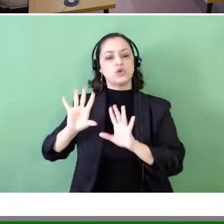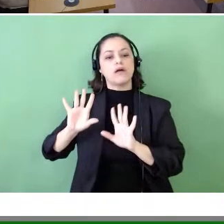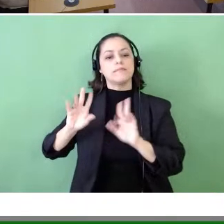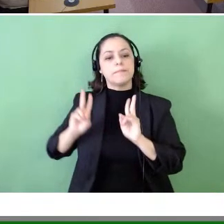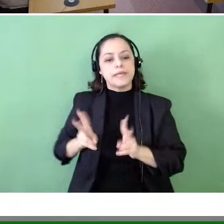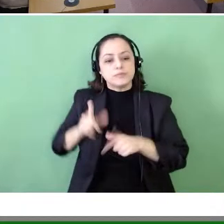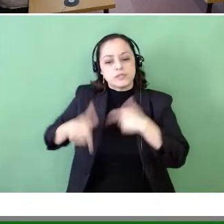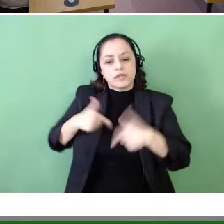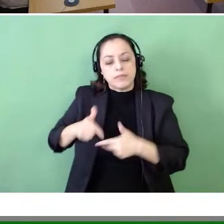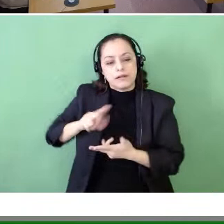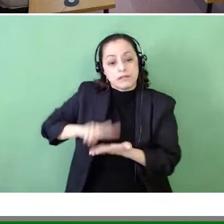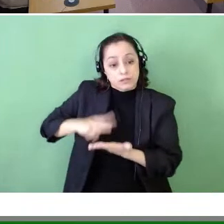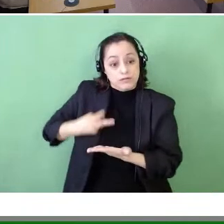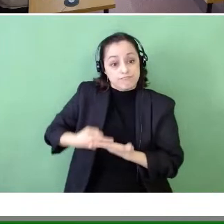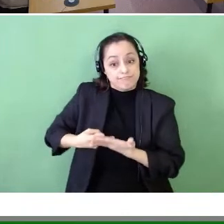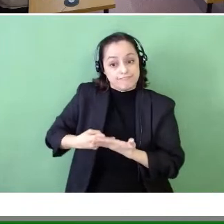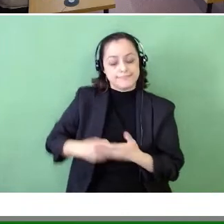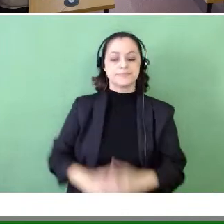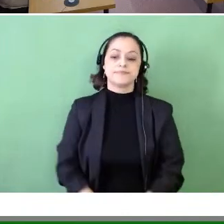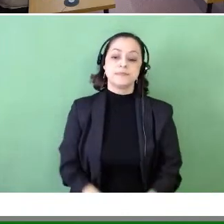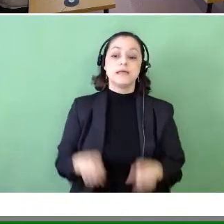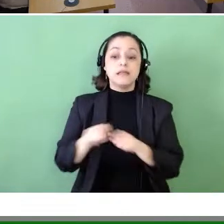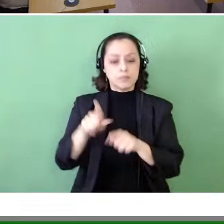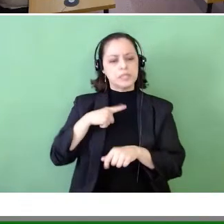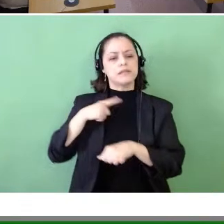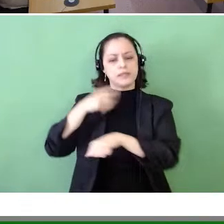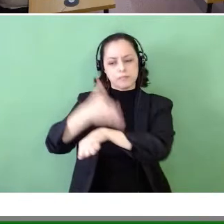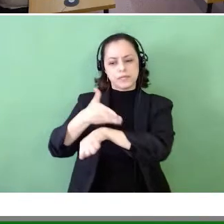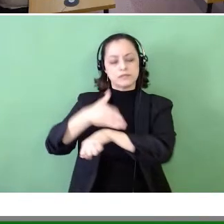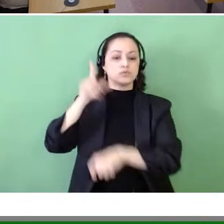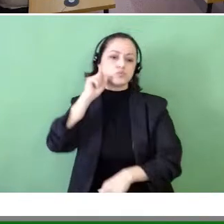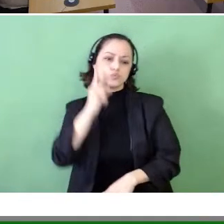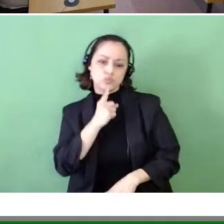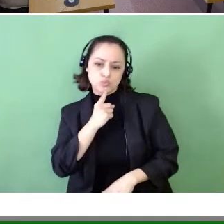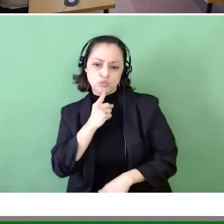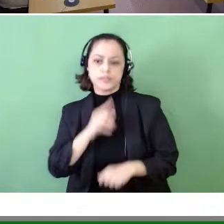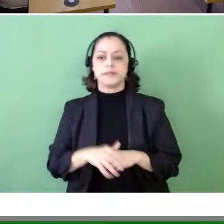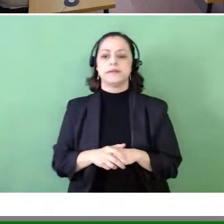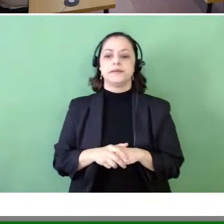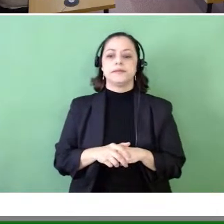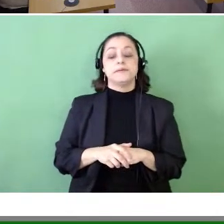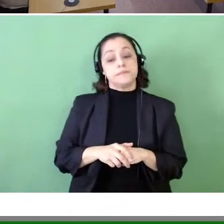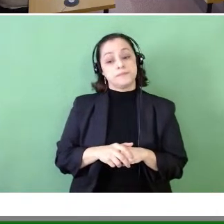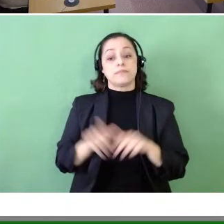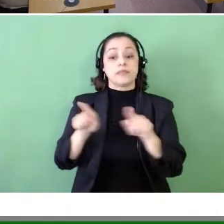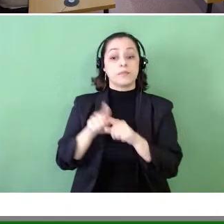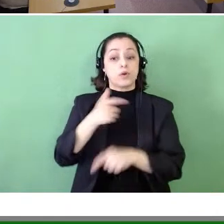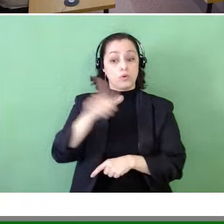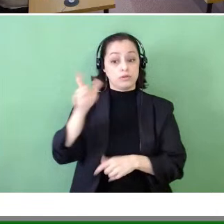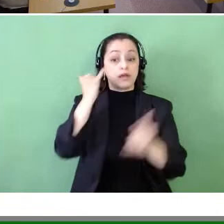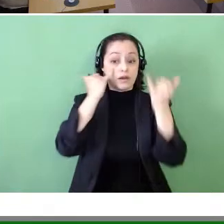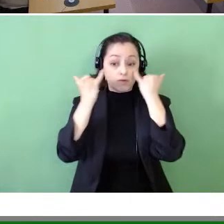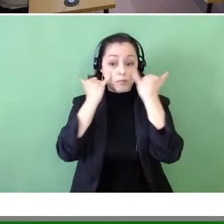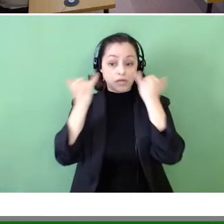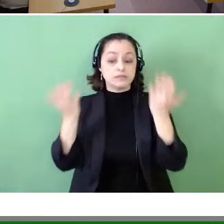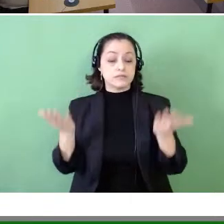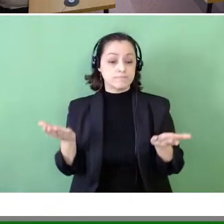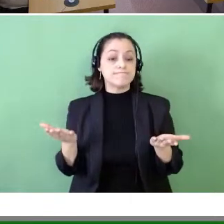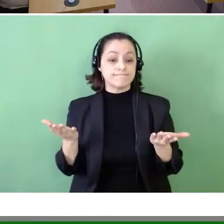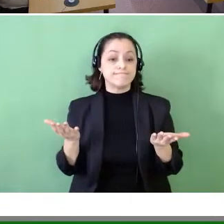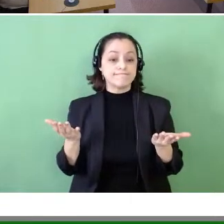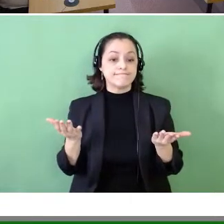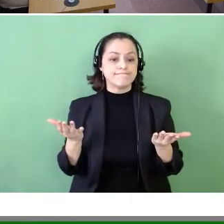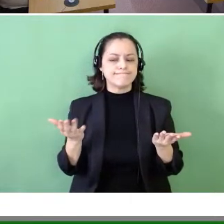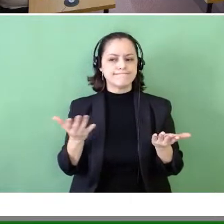Y también tiene participantes sordos, y otra información que es así, que nos